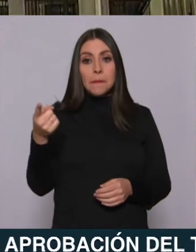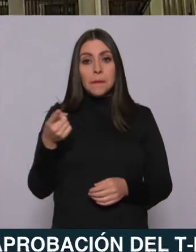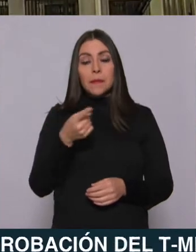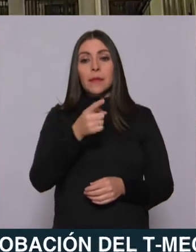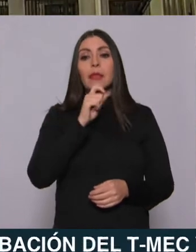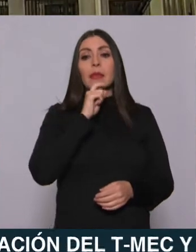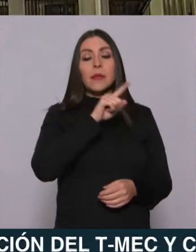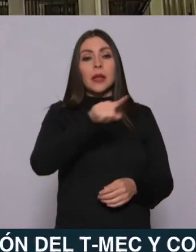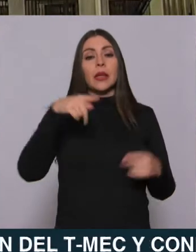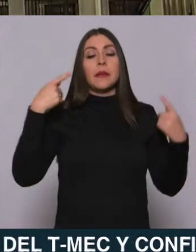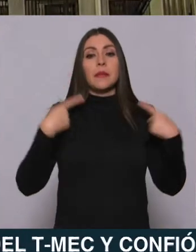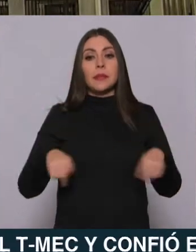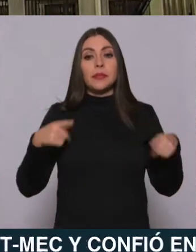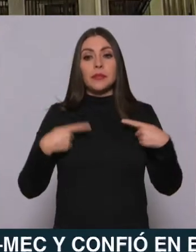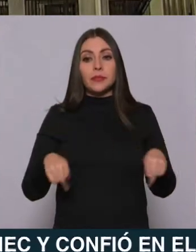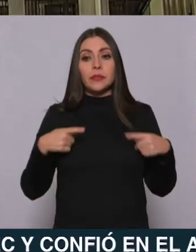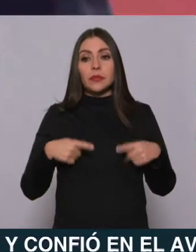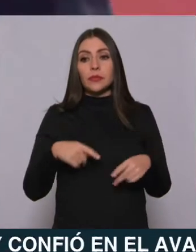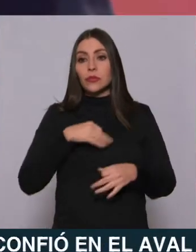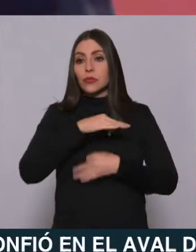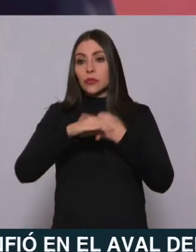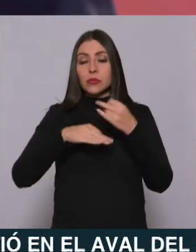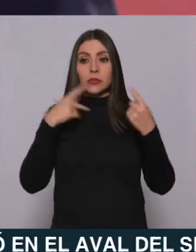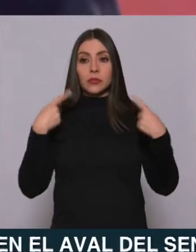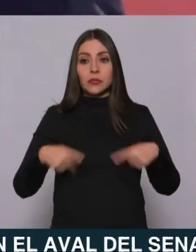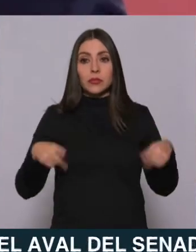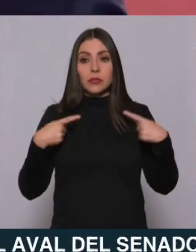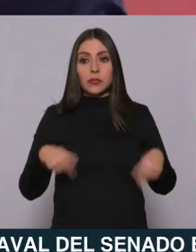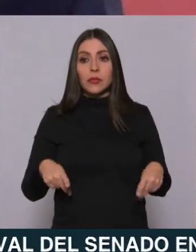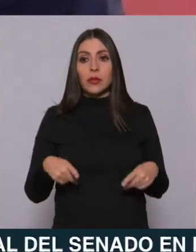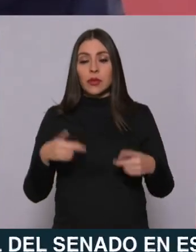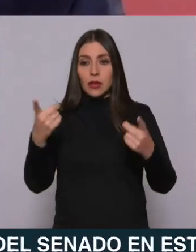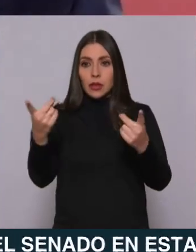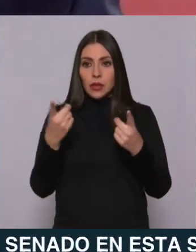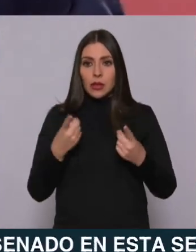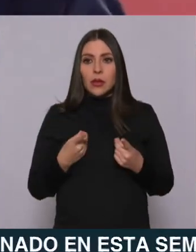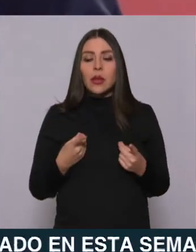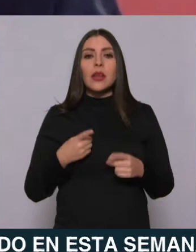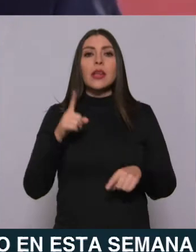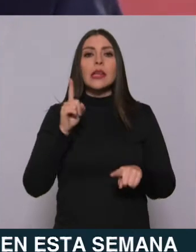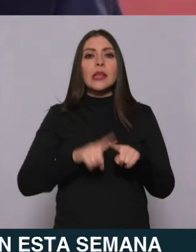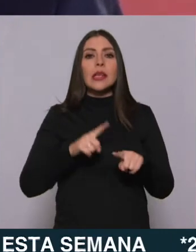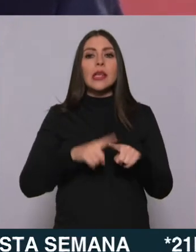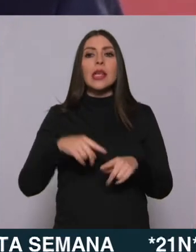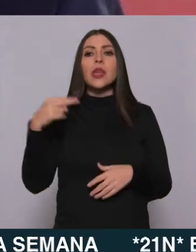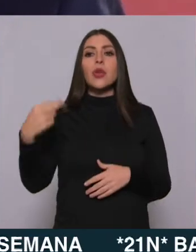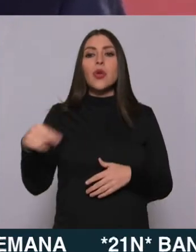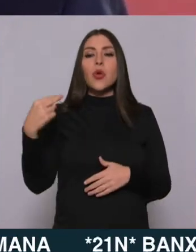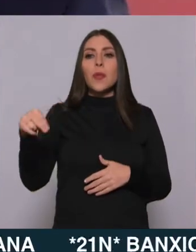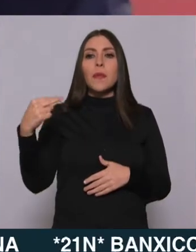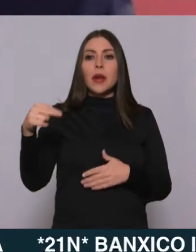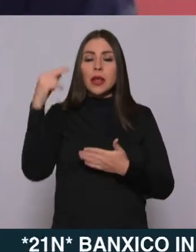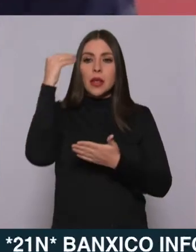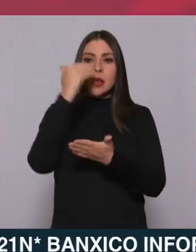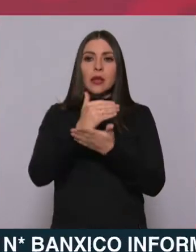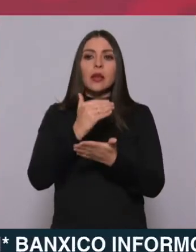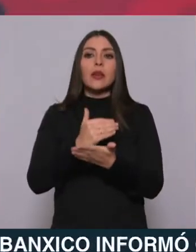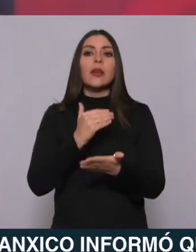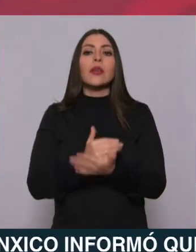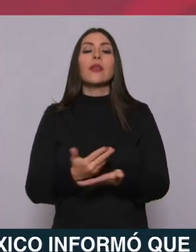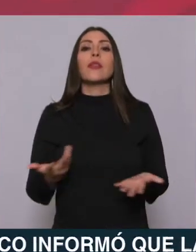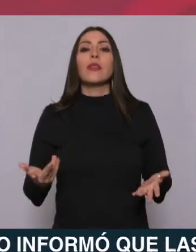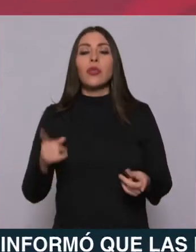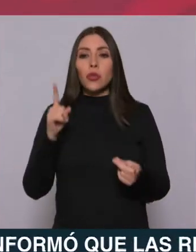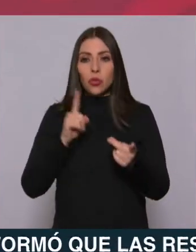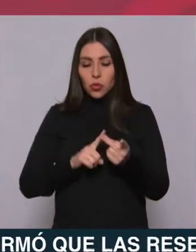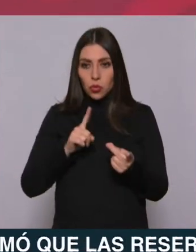a la gente, a todos los ciudadanos, que me traigan los nombres y en dónde es